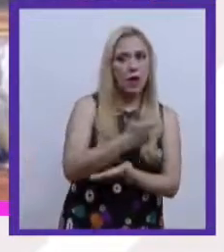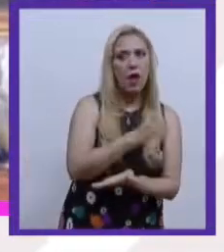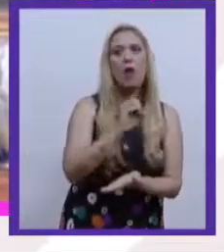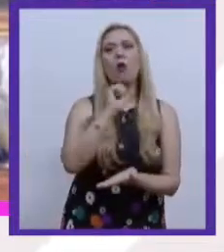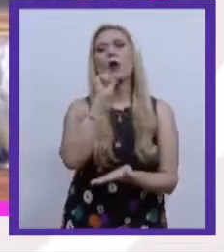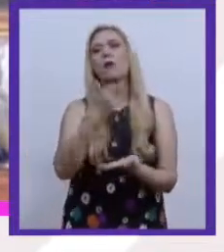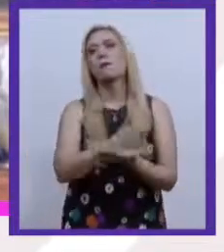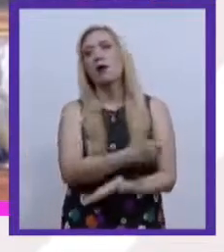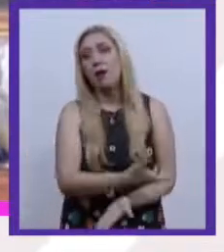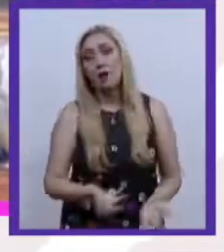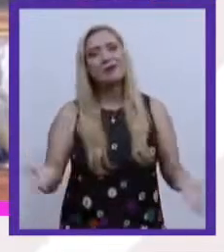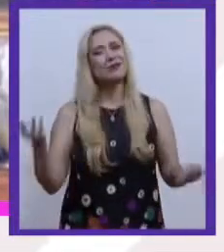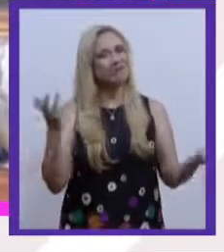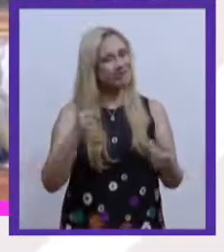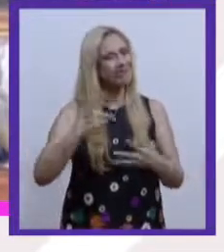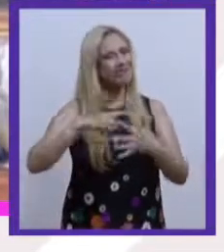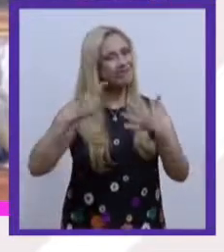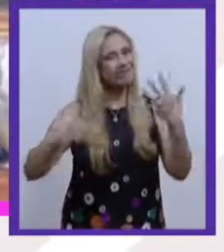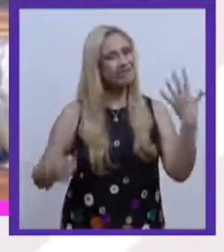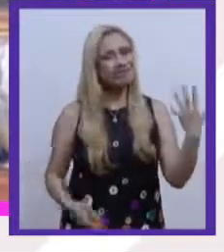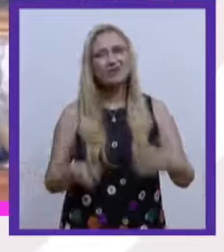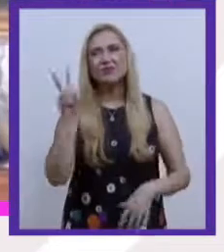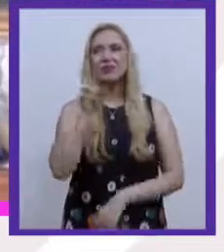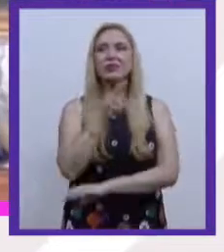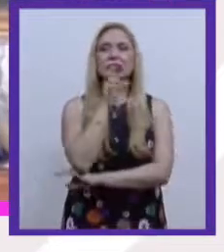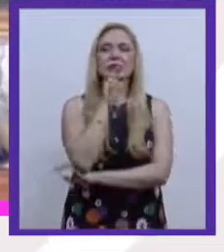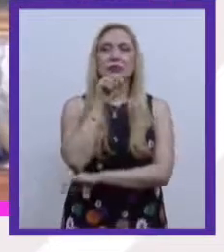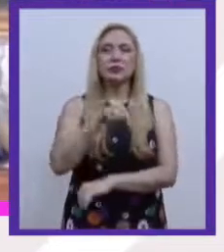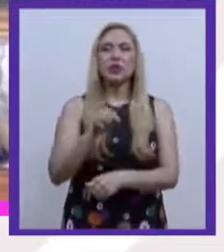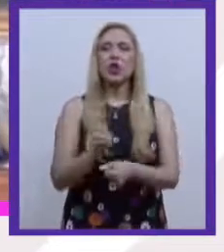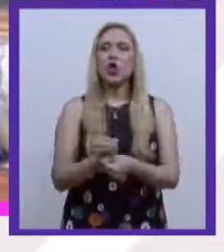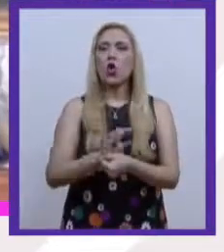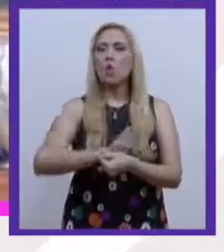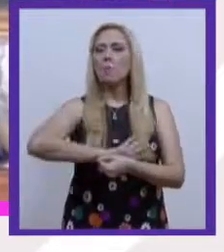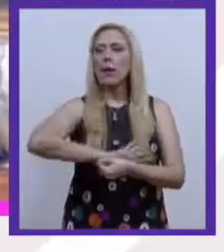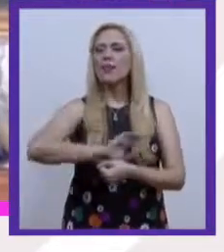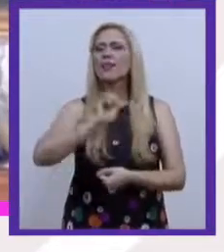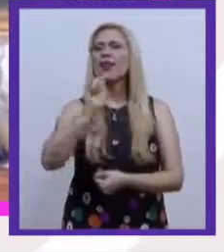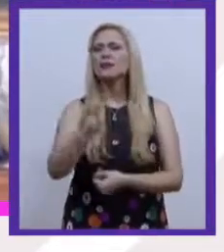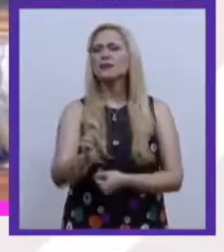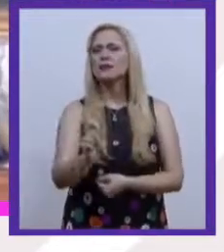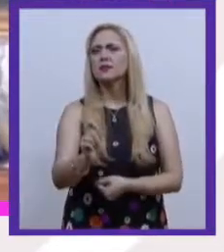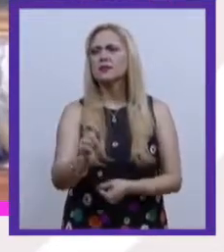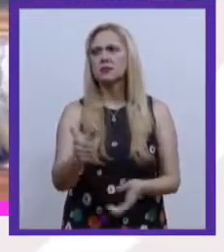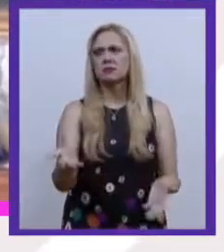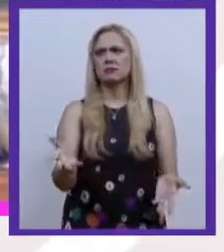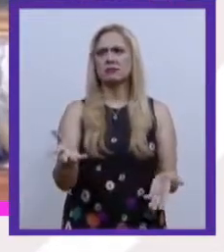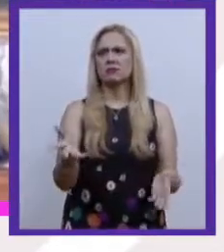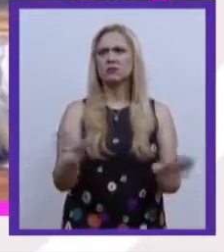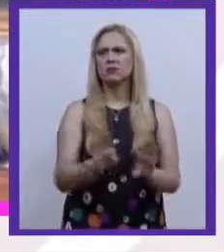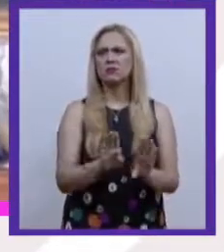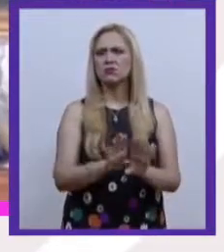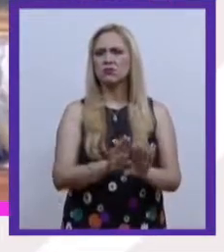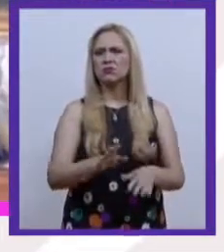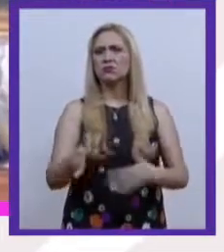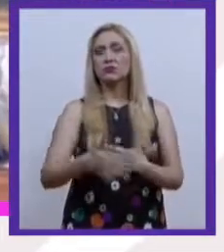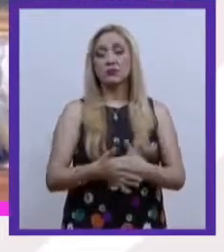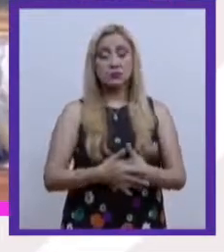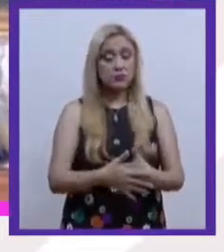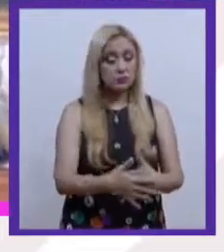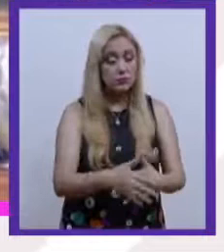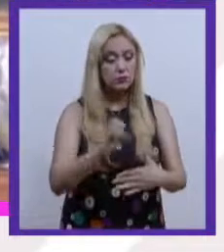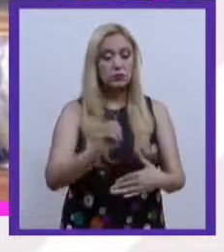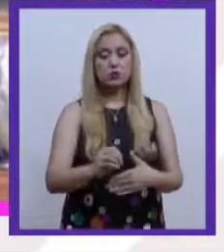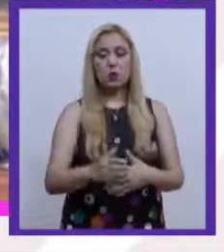mencionar algunos. Particularmente nos preocupa en el COPRED la llamada penalización por maternidad y la discriminación por